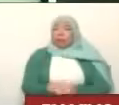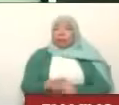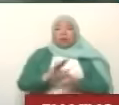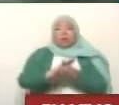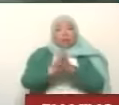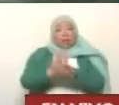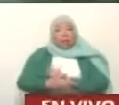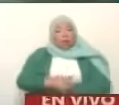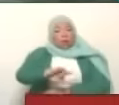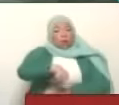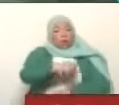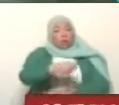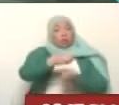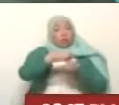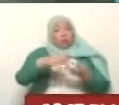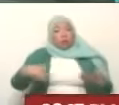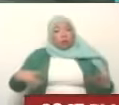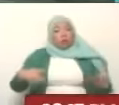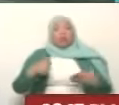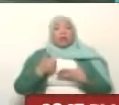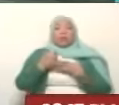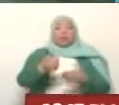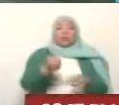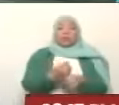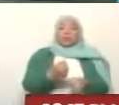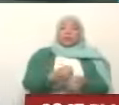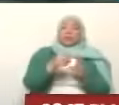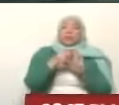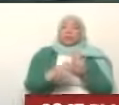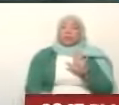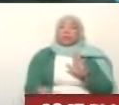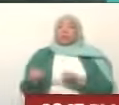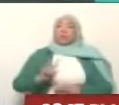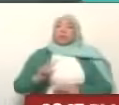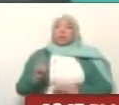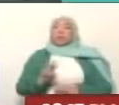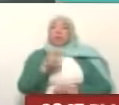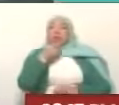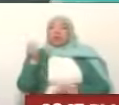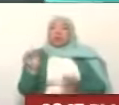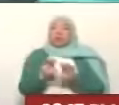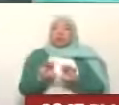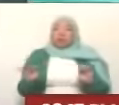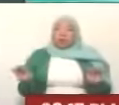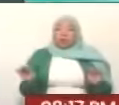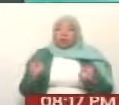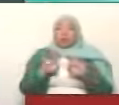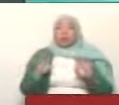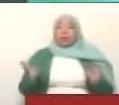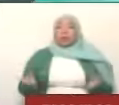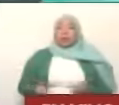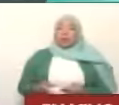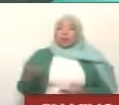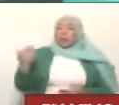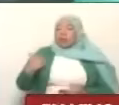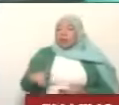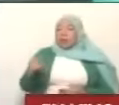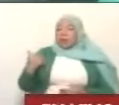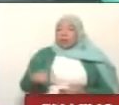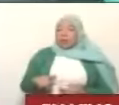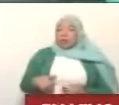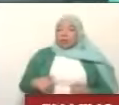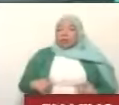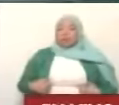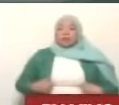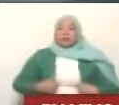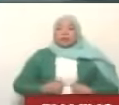educación pública, una educación que garantiza derechos en ese país. Una de las mejores educaciones públicas del mundo, la Argentina. Y